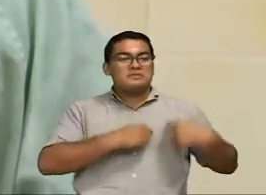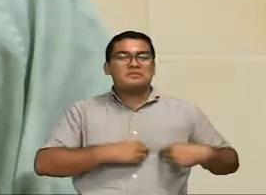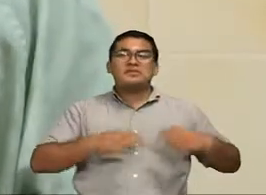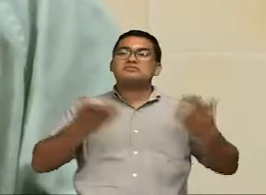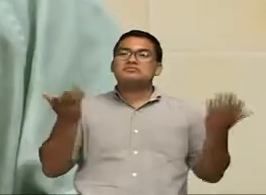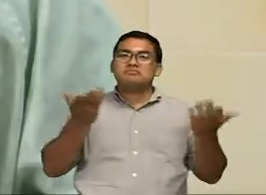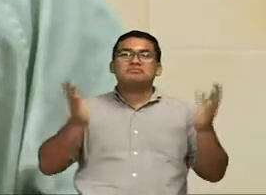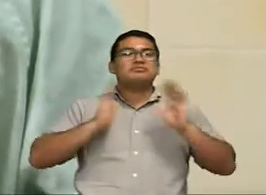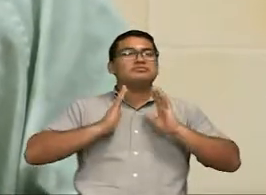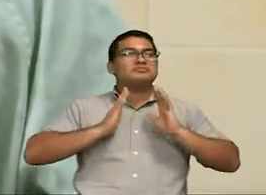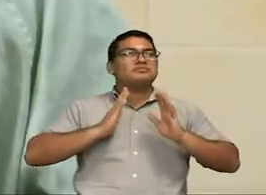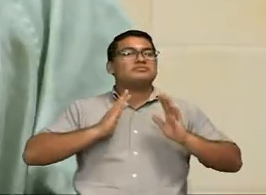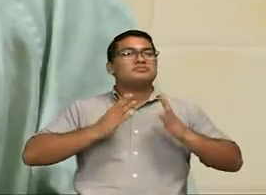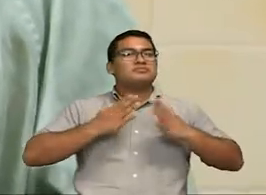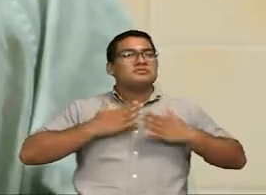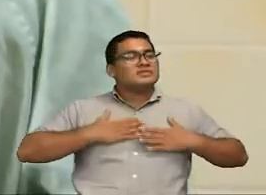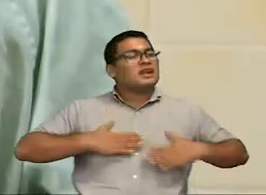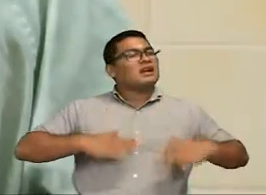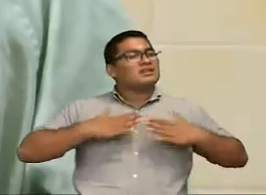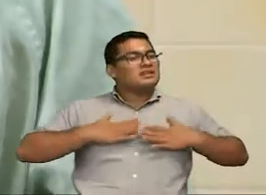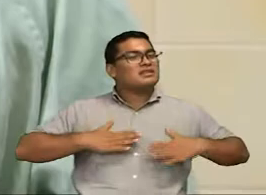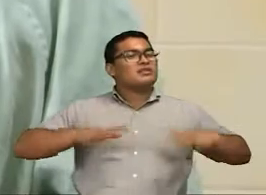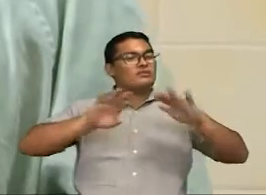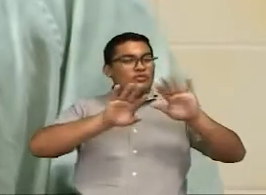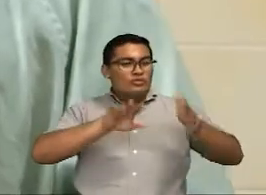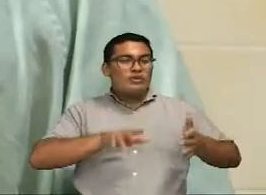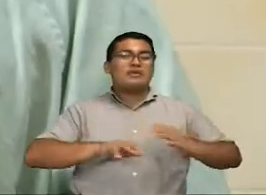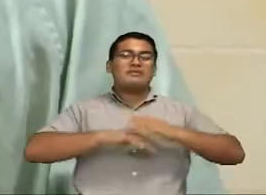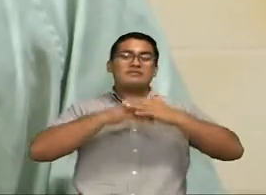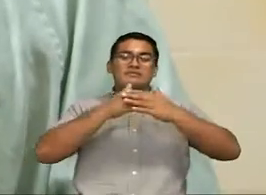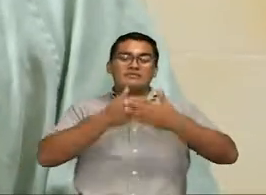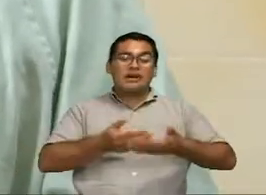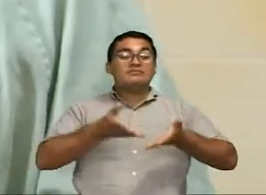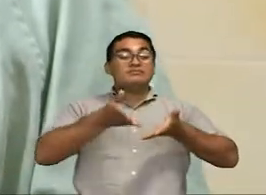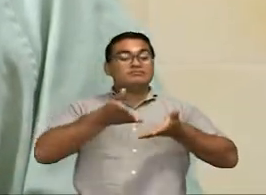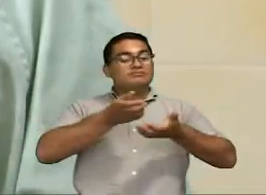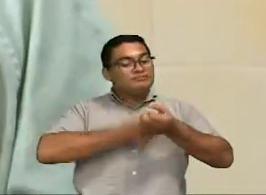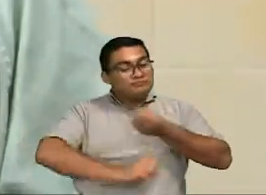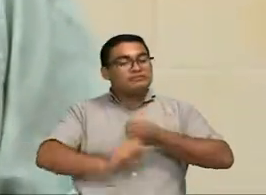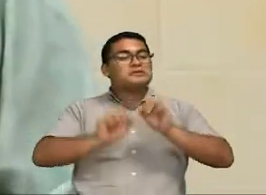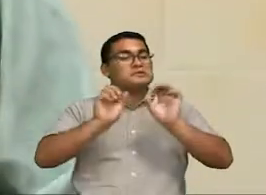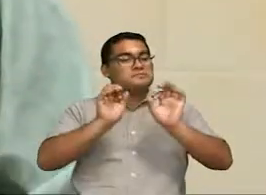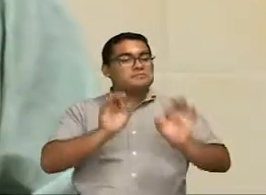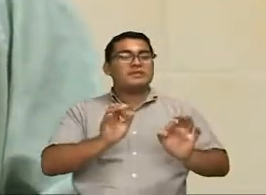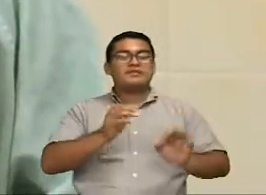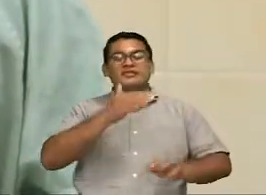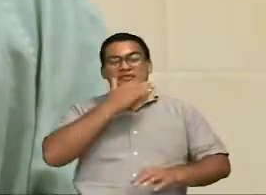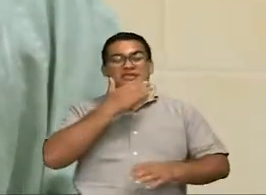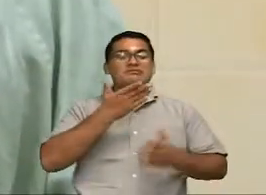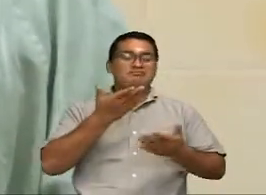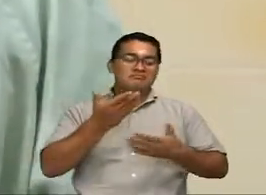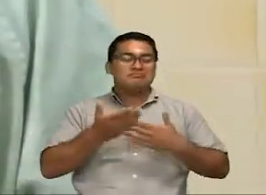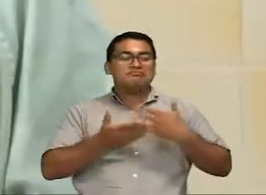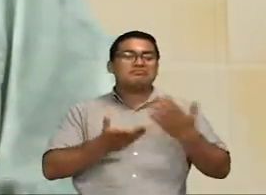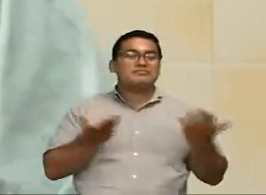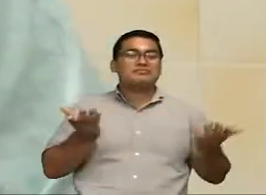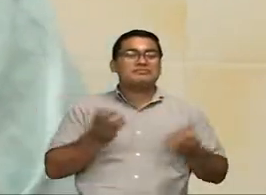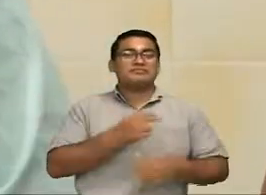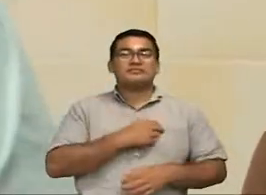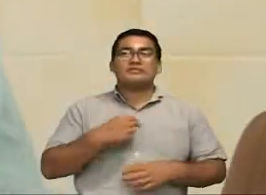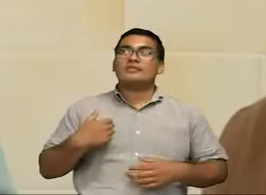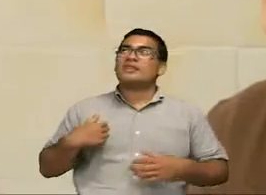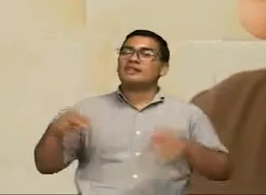tranquilo la labor de parto, que sabemos que es muy difícil para una mujer embarazada. Estamos hablando de este tema con